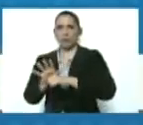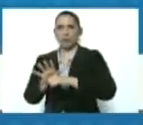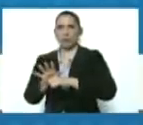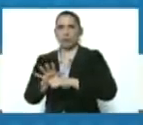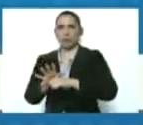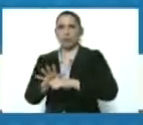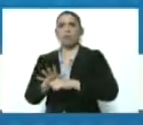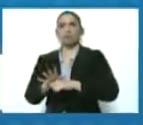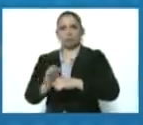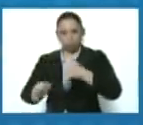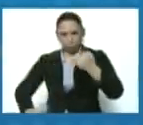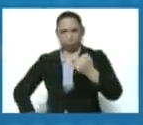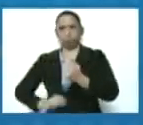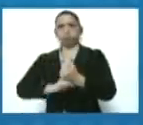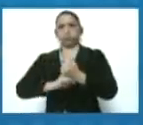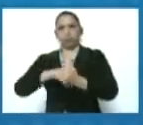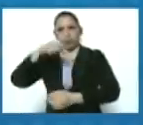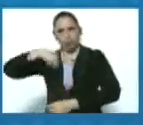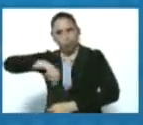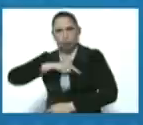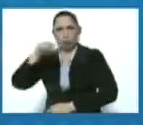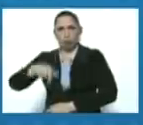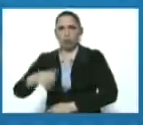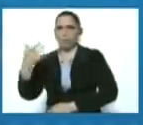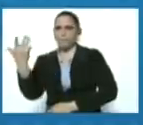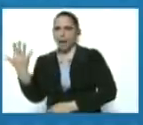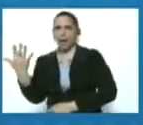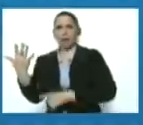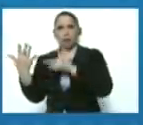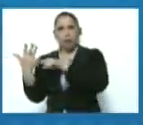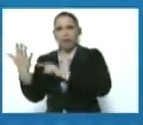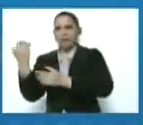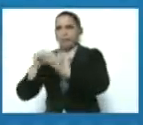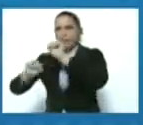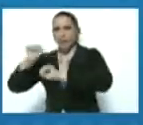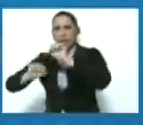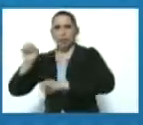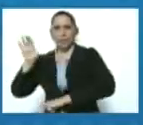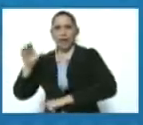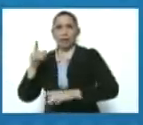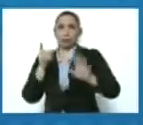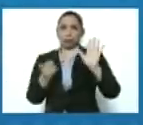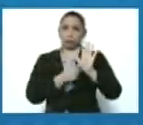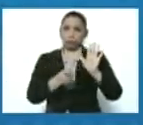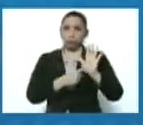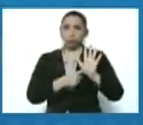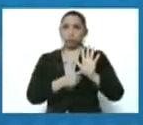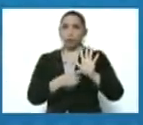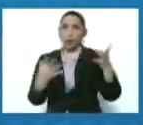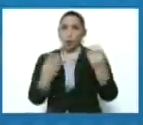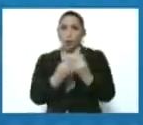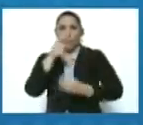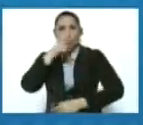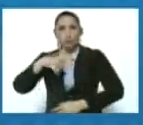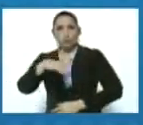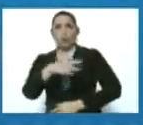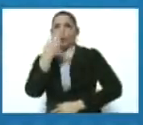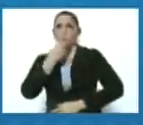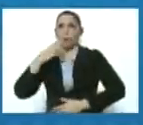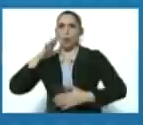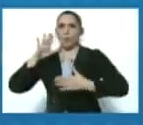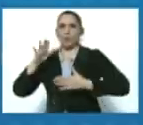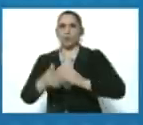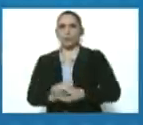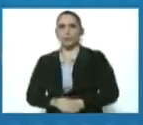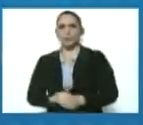cuente como usted lo indicó en estos días con una mano defendiendo la patria y con otra aquí con su gente con su pueblo comprometido